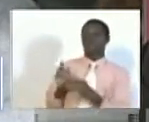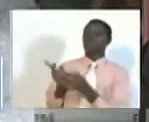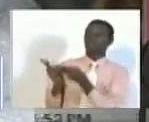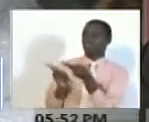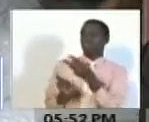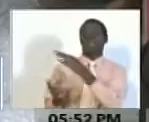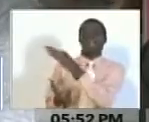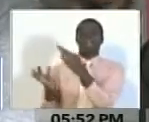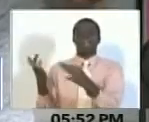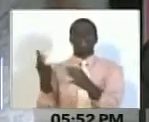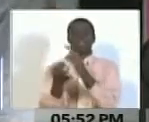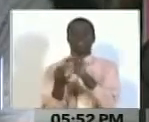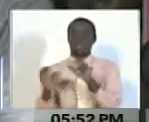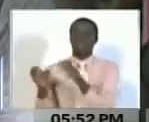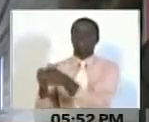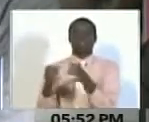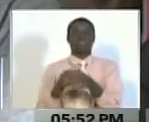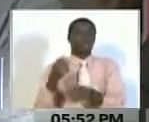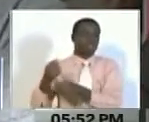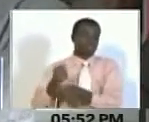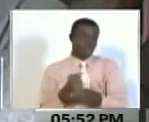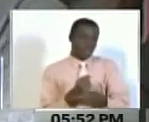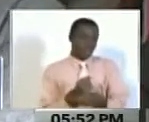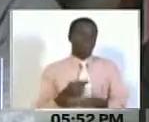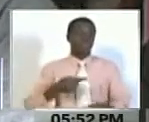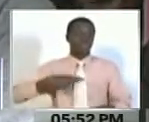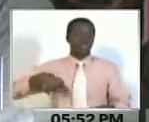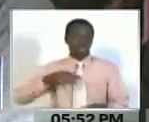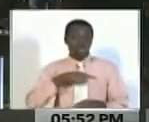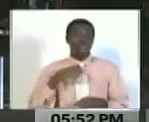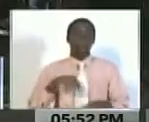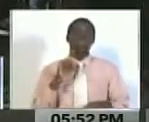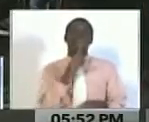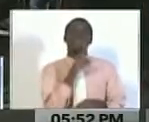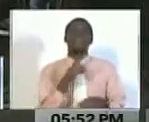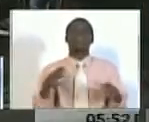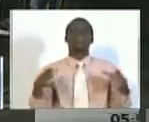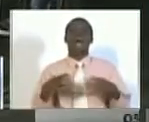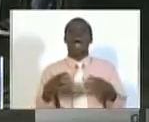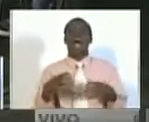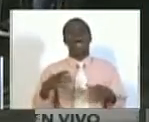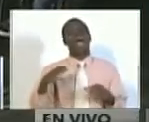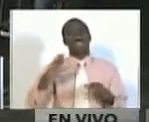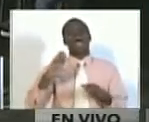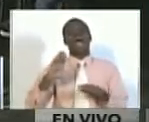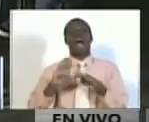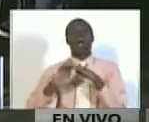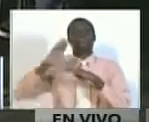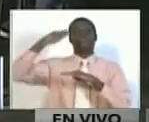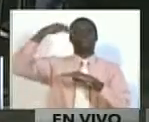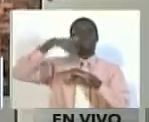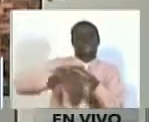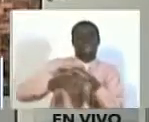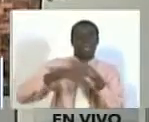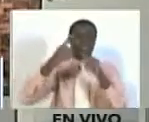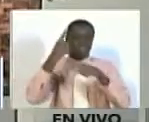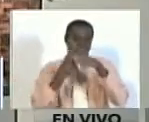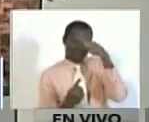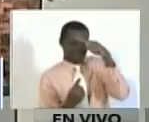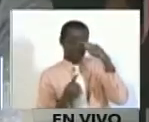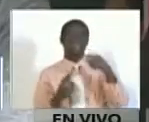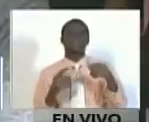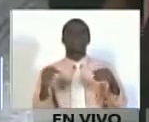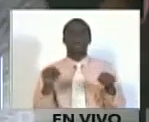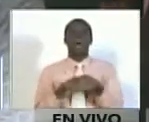rondas promocionales de la FinVen. El nombre de nosotros es Tu Rambla, una banda de fusión afrovenezolana. ¿Qué es Tu Rambla?